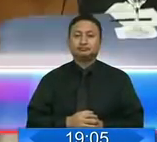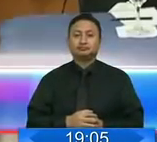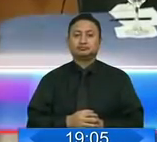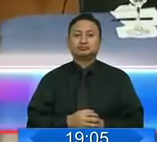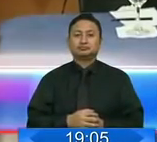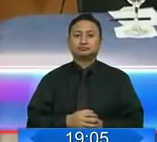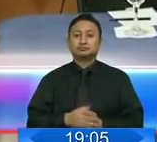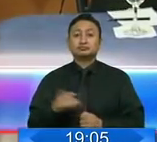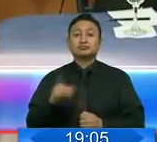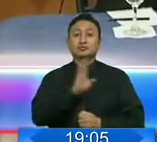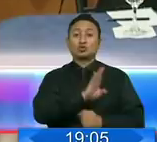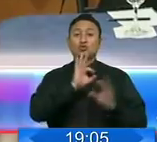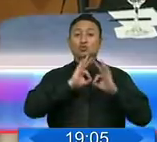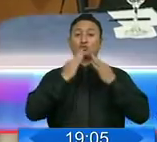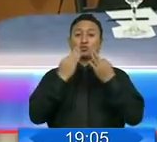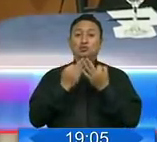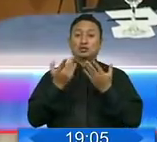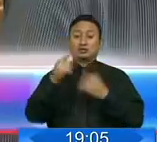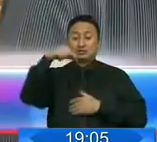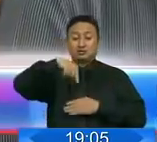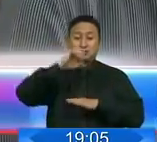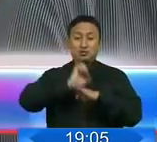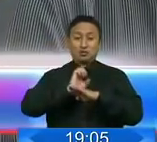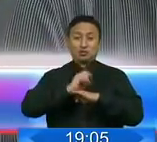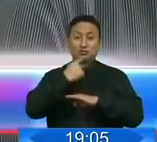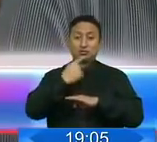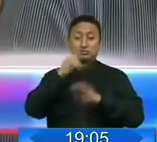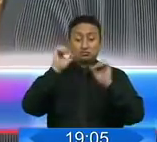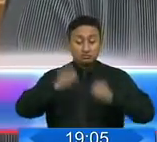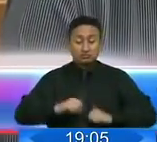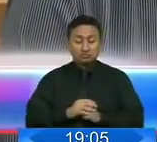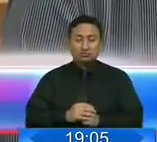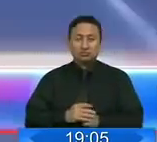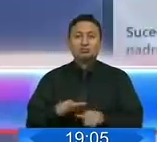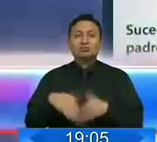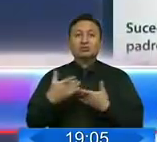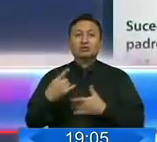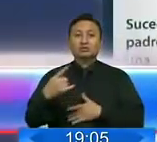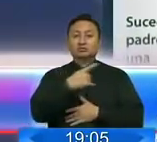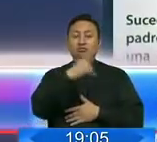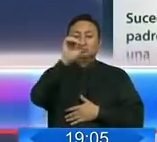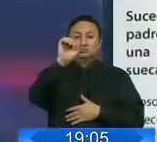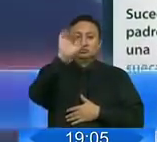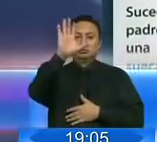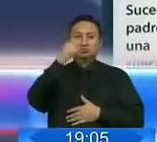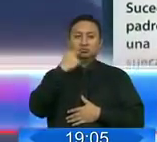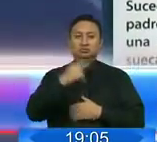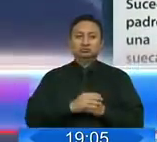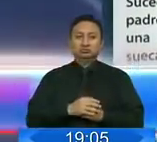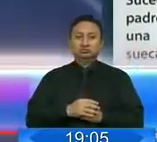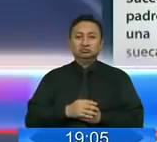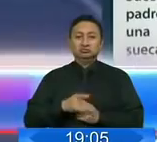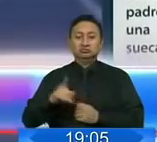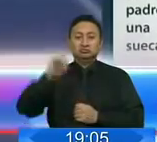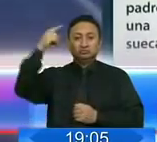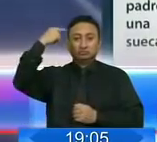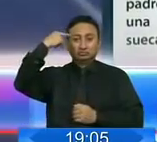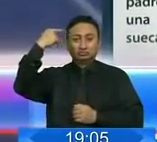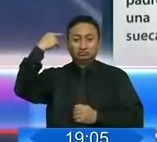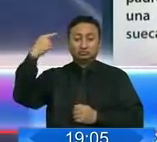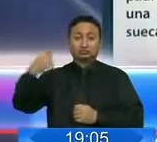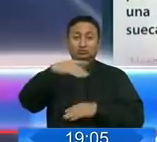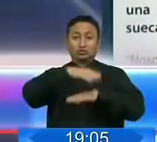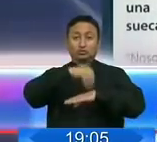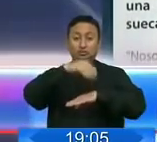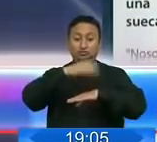La familia del programador desde Ecuador reiteró esta información a través de esta imagen, en la que manifiestan que las acciones del gobierno escandinavo se dan luego de